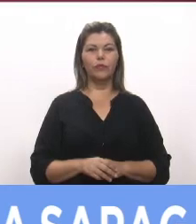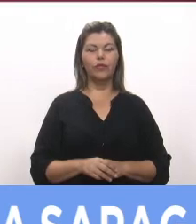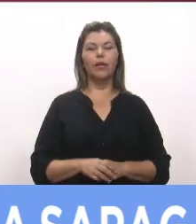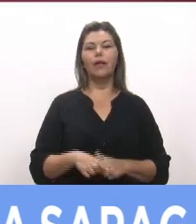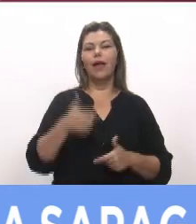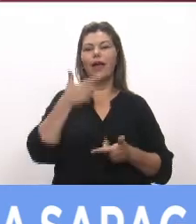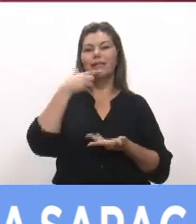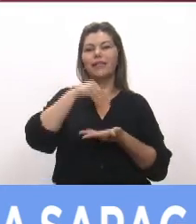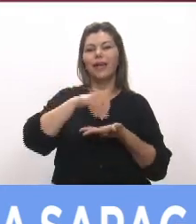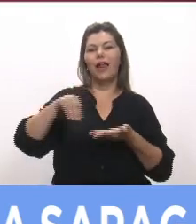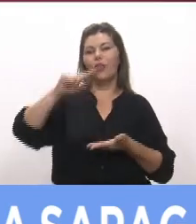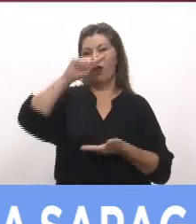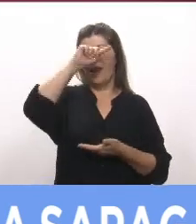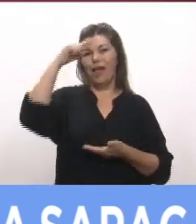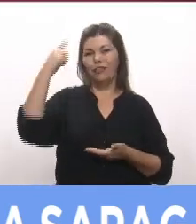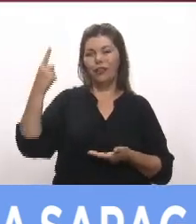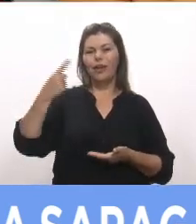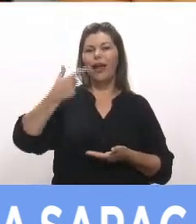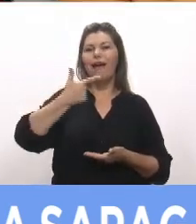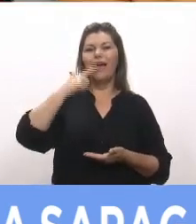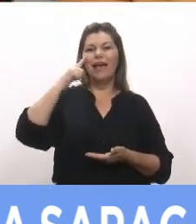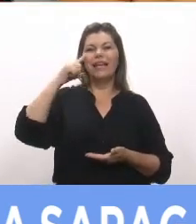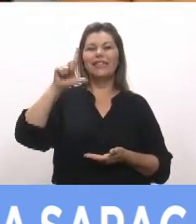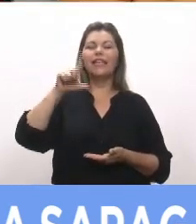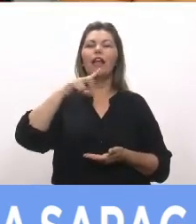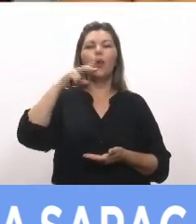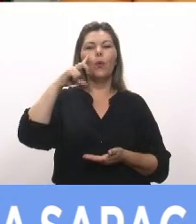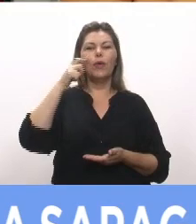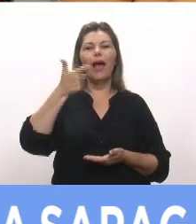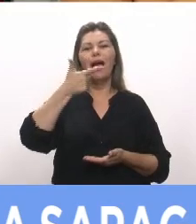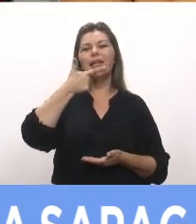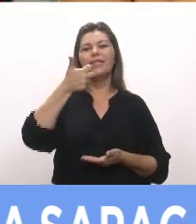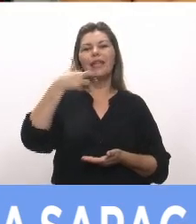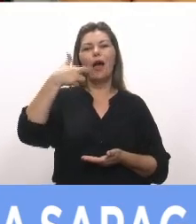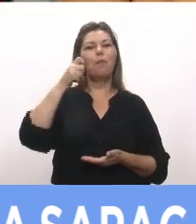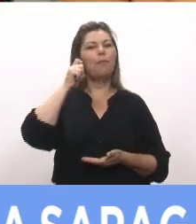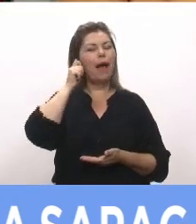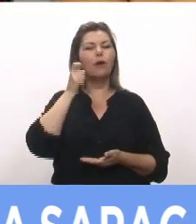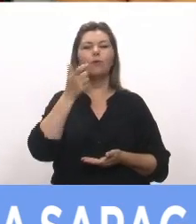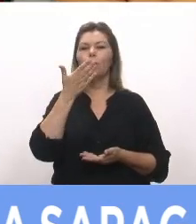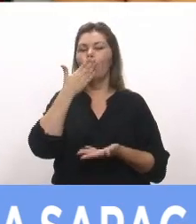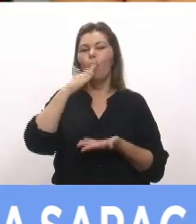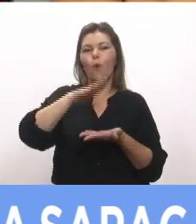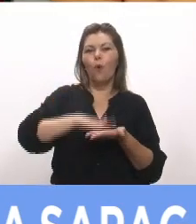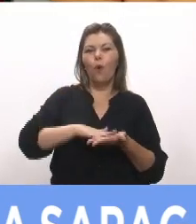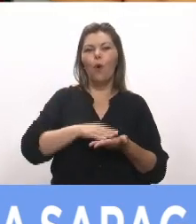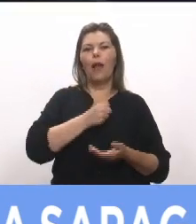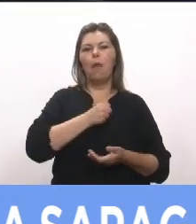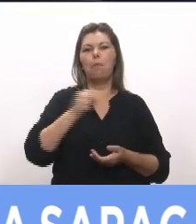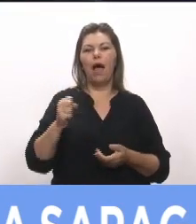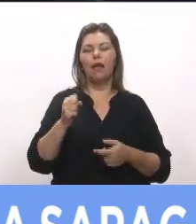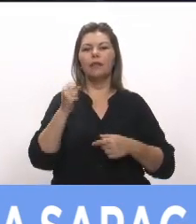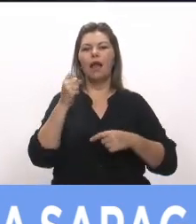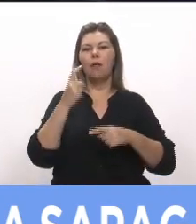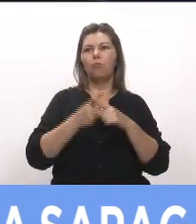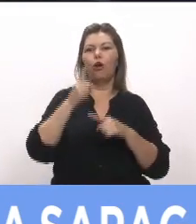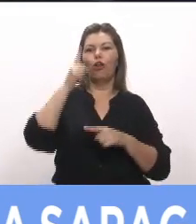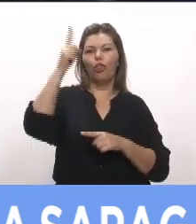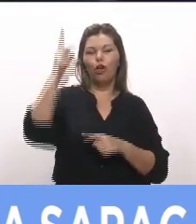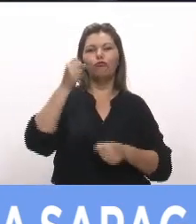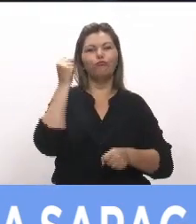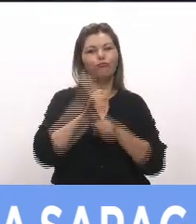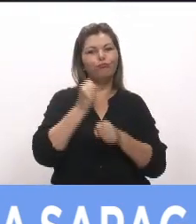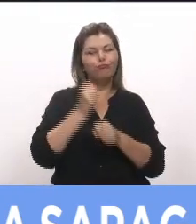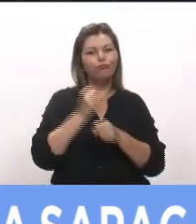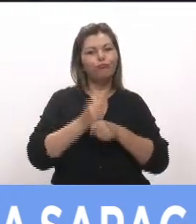Senadora Nacional Silvia Estela Zapag, juráis a la patria, por Dios, desempeñar debidamente el cargo